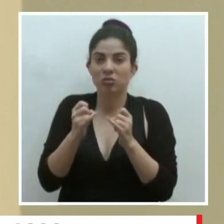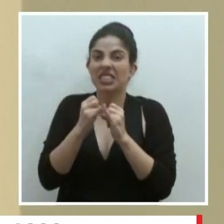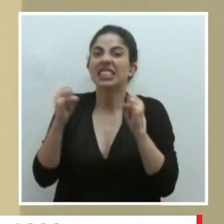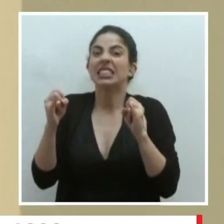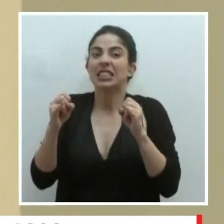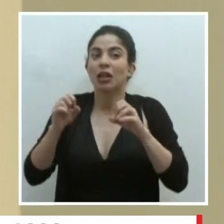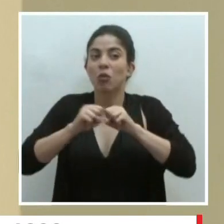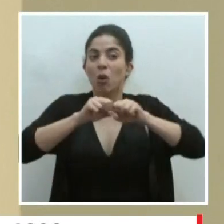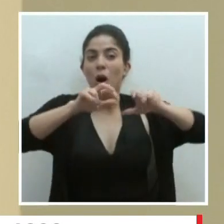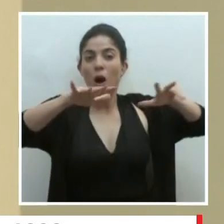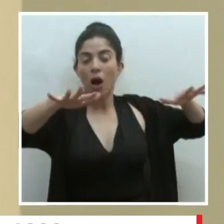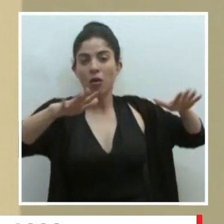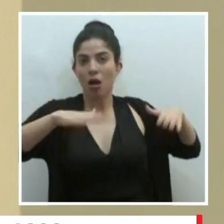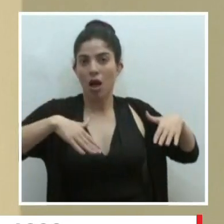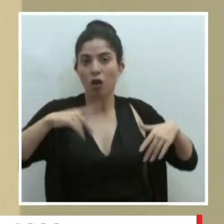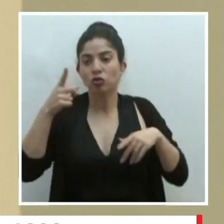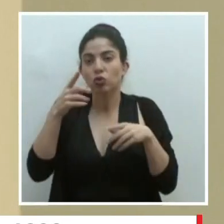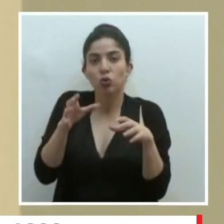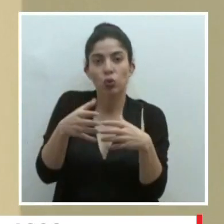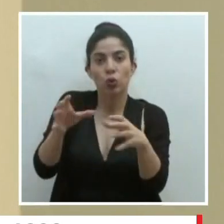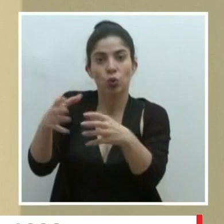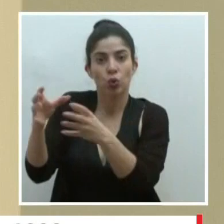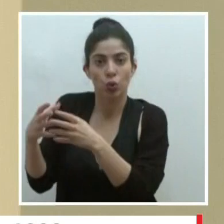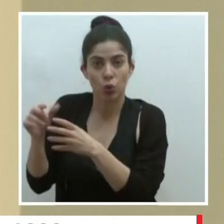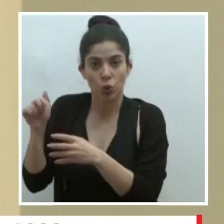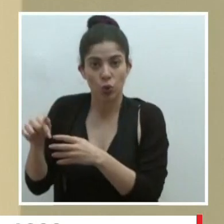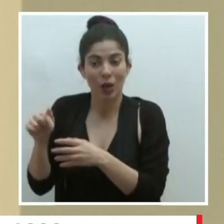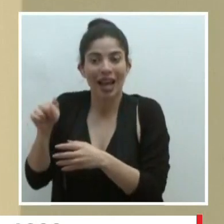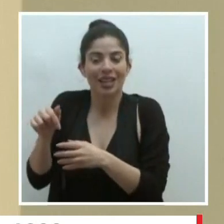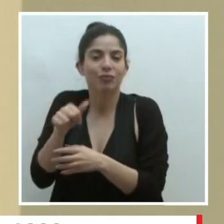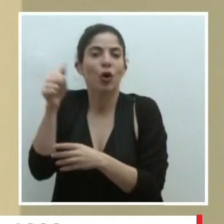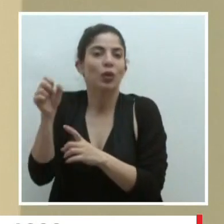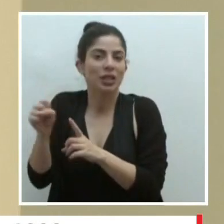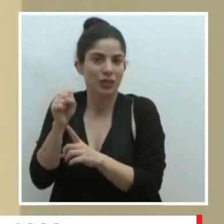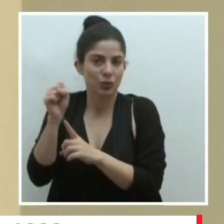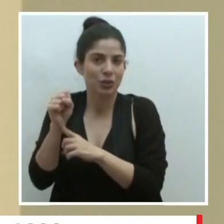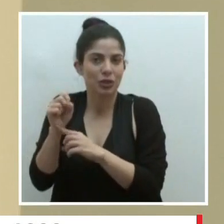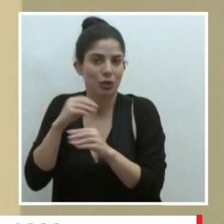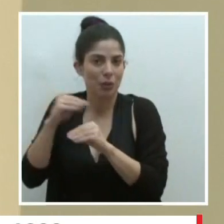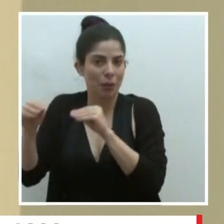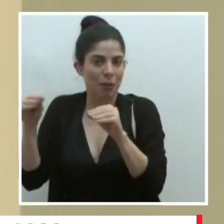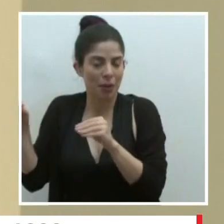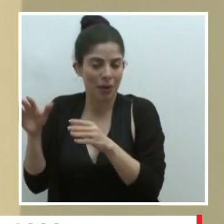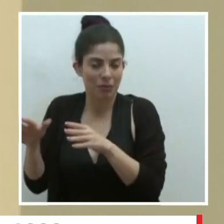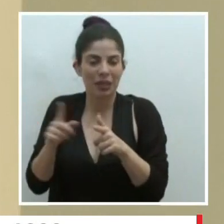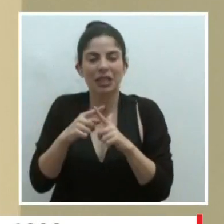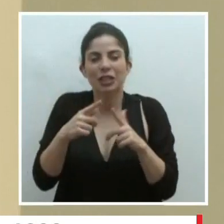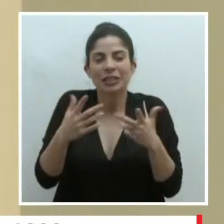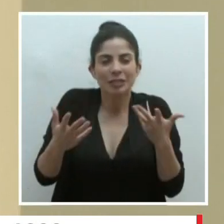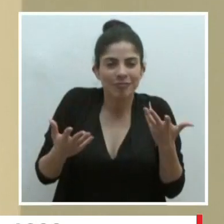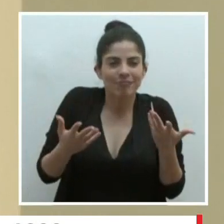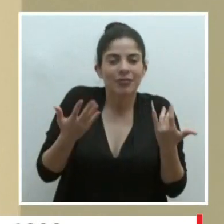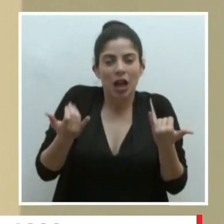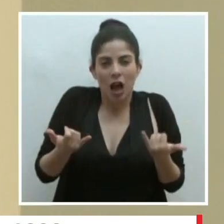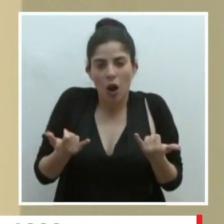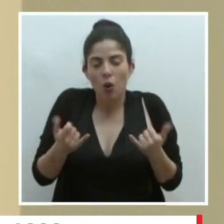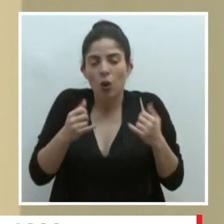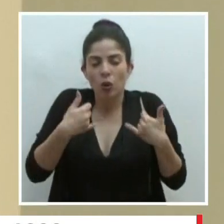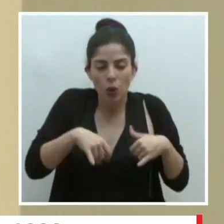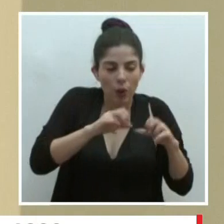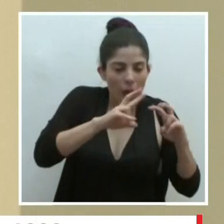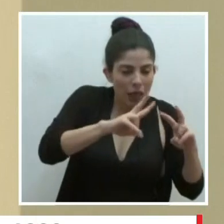transmisión justamente amplificada o generalizada, que sería otro escenario también de transmisión comunitaria. Entonces, en realidad, pues estamos haciendo ese